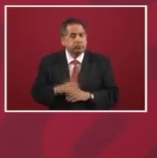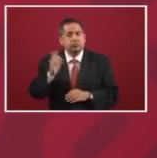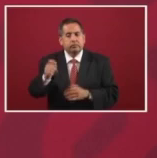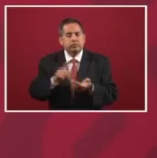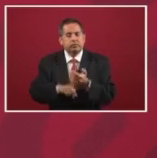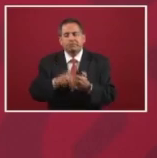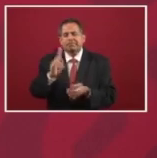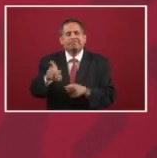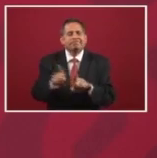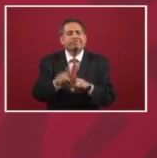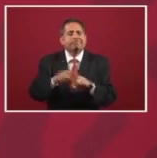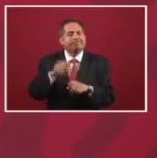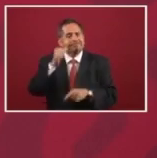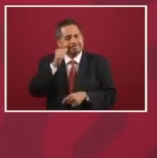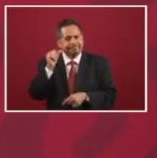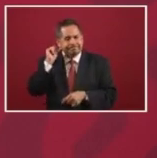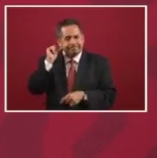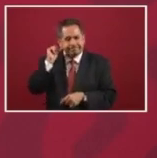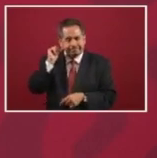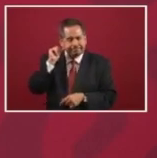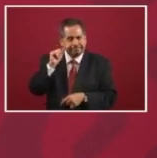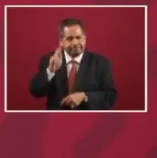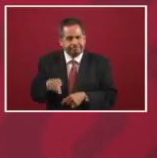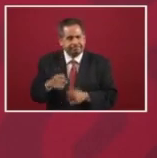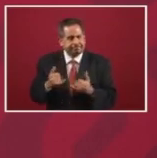que pasó ayer.